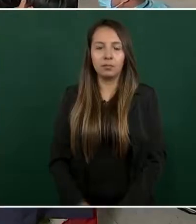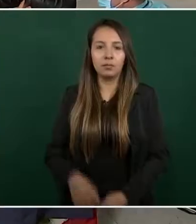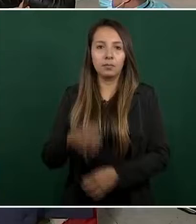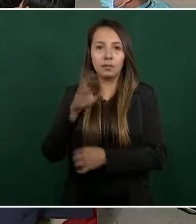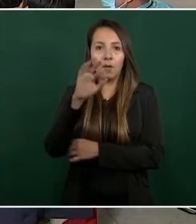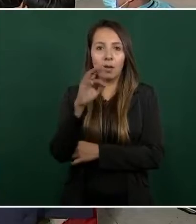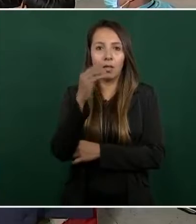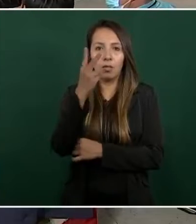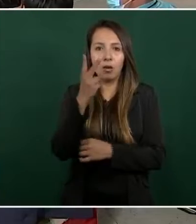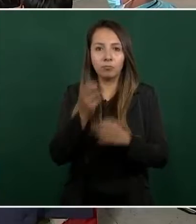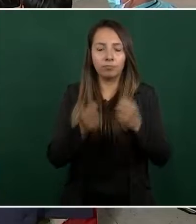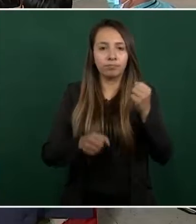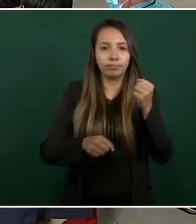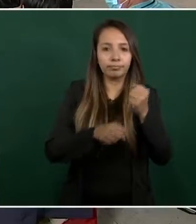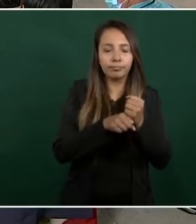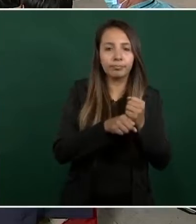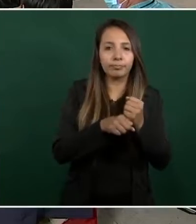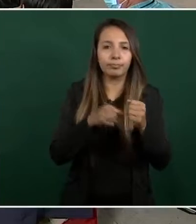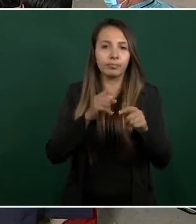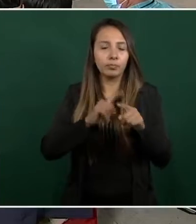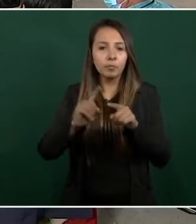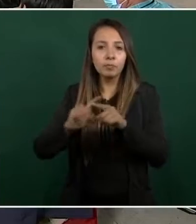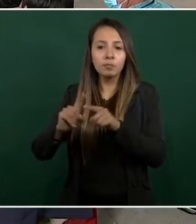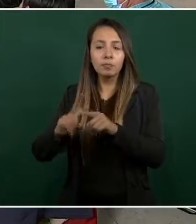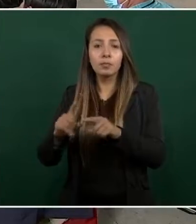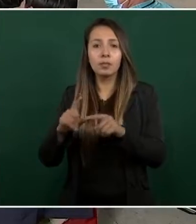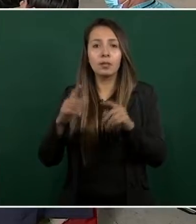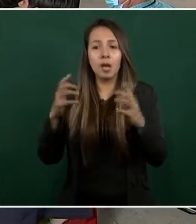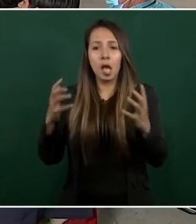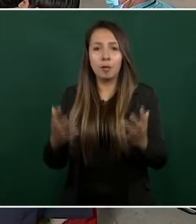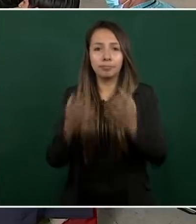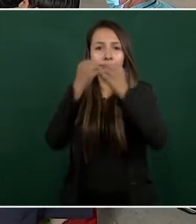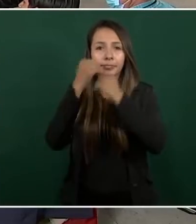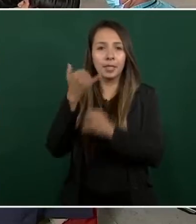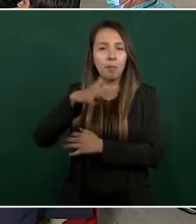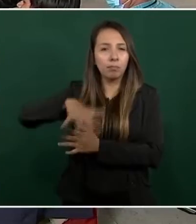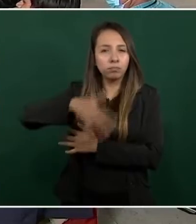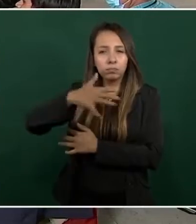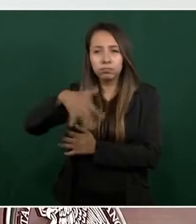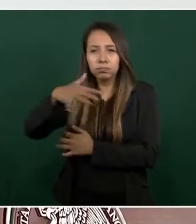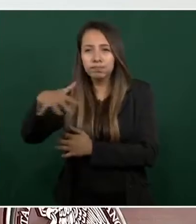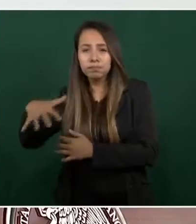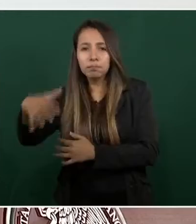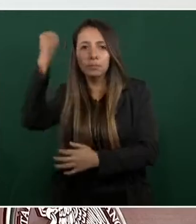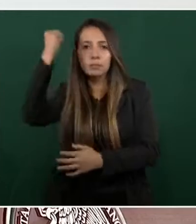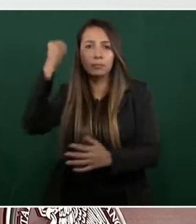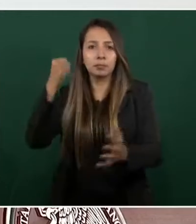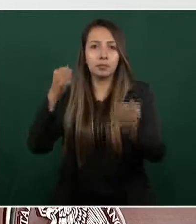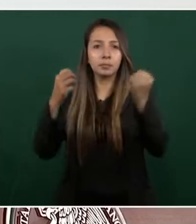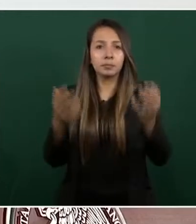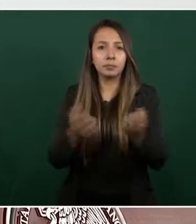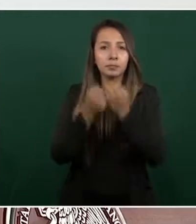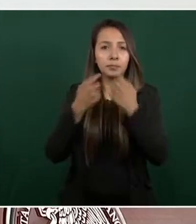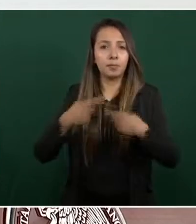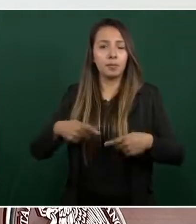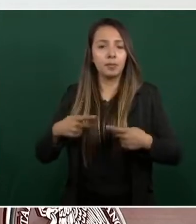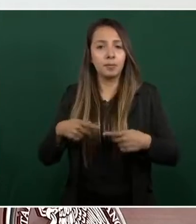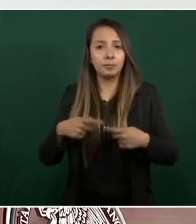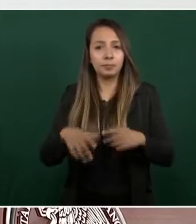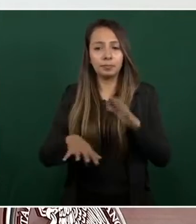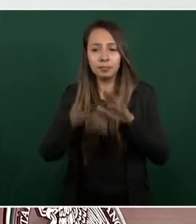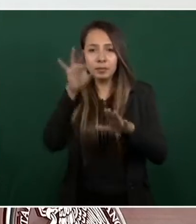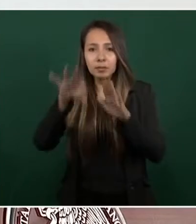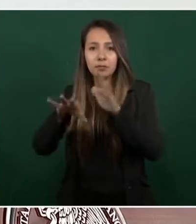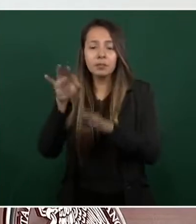cargadores y combustible. En cuanto al rescate y búsqueda, aquí las tres instancias, lo que es la Secretaría de la Defensa, la